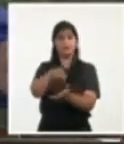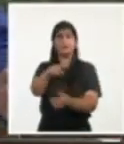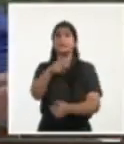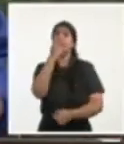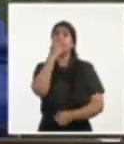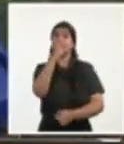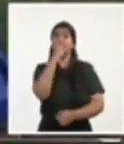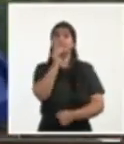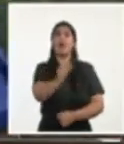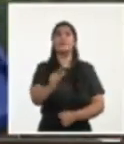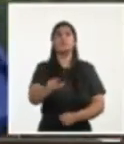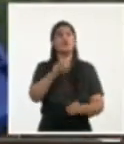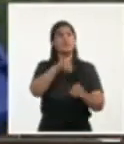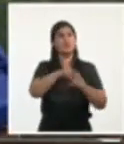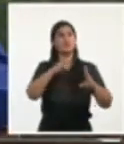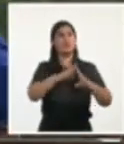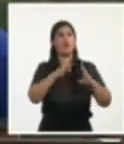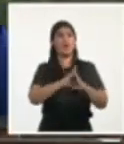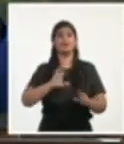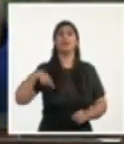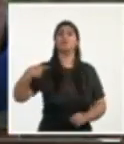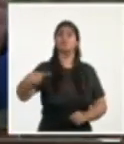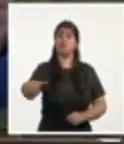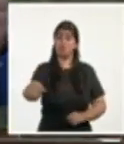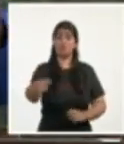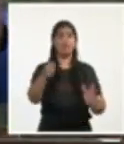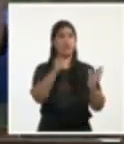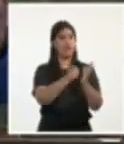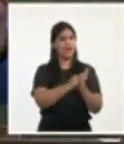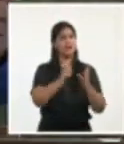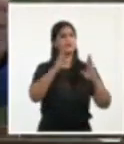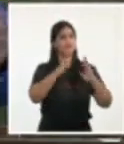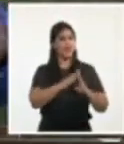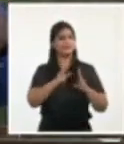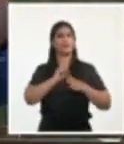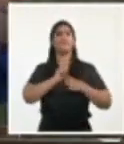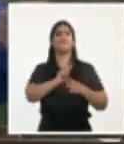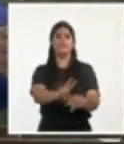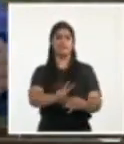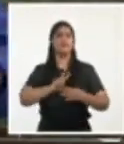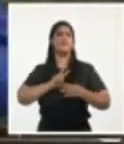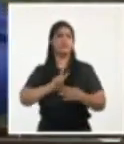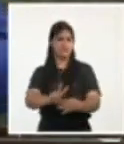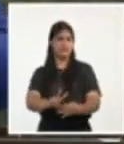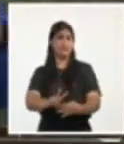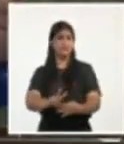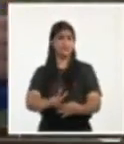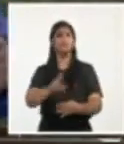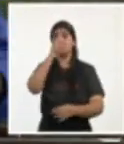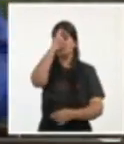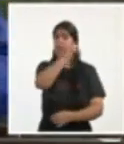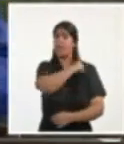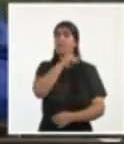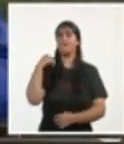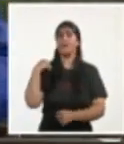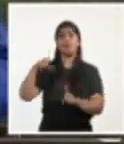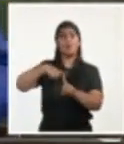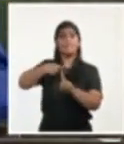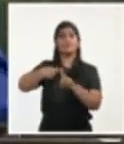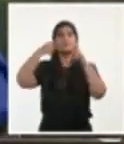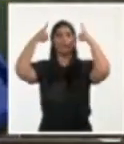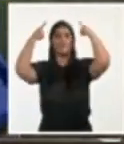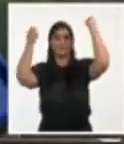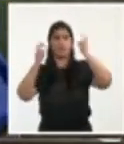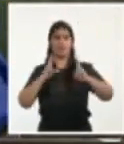sea, visitar a los pacientes todos los días casa por casa. Tiene que haber un sistema de comunicación que si el paciente empeora o tiene alguna problemática